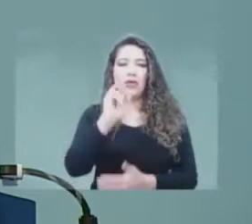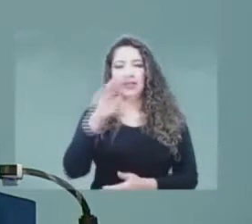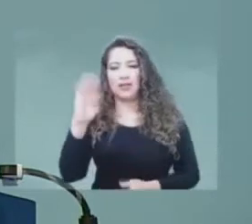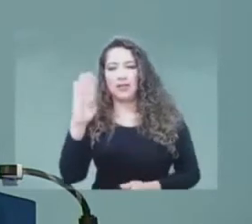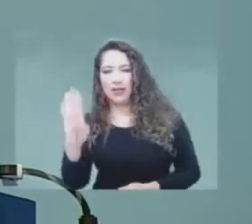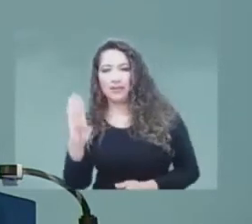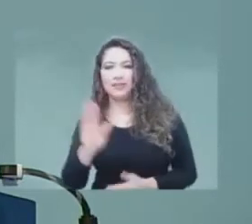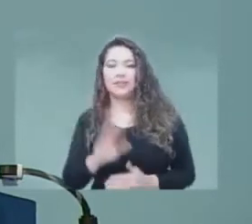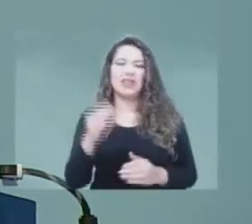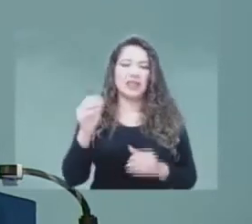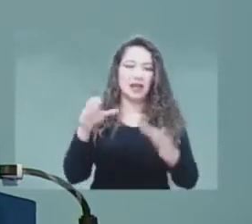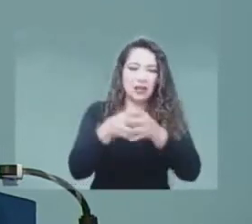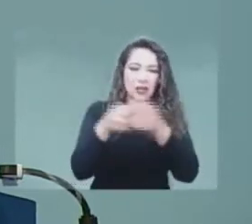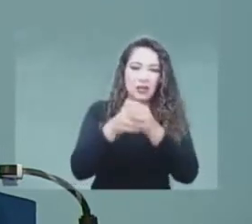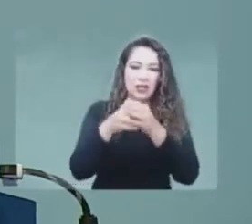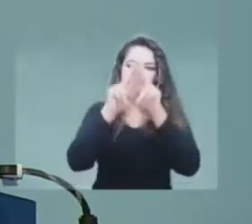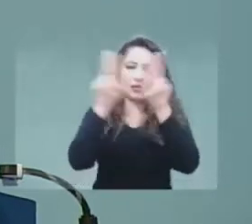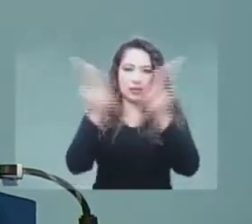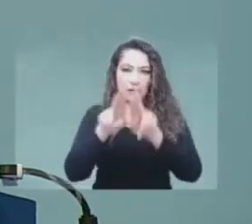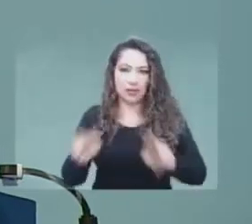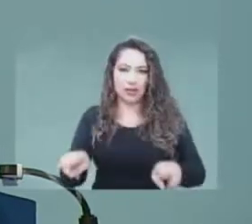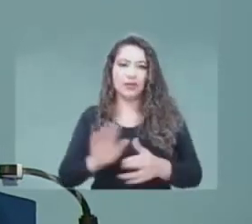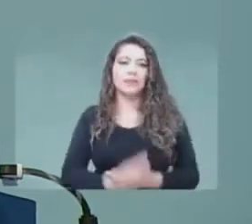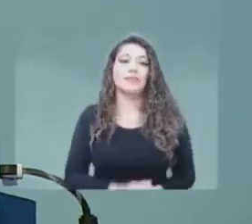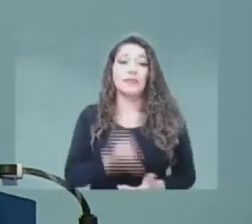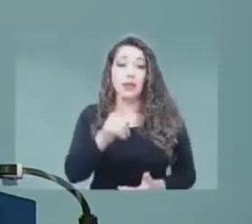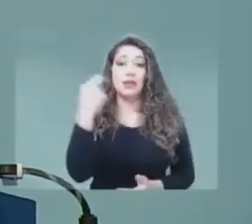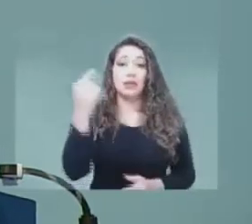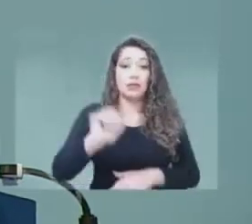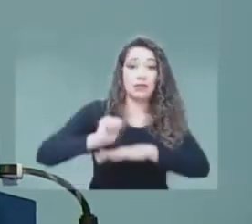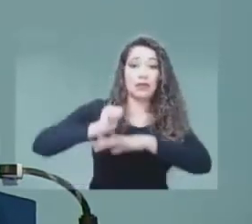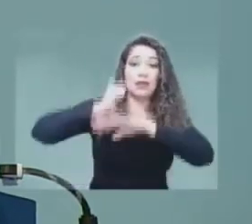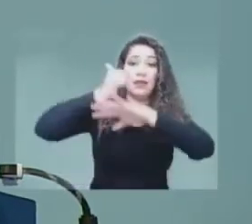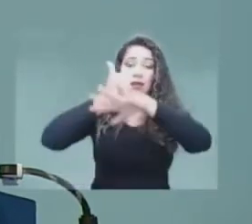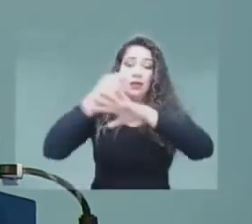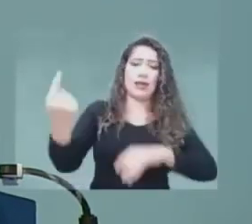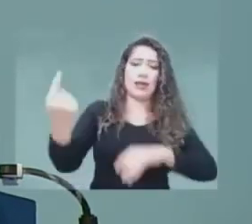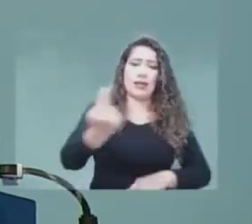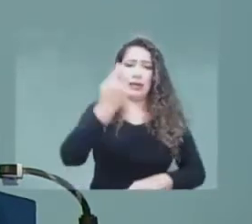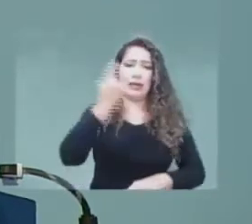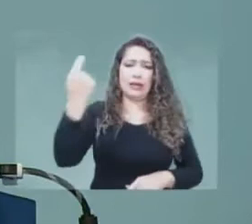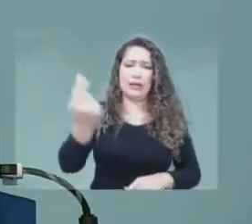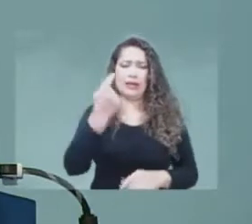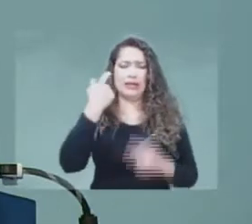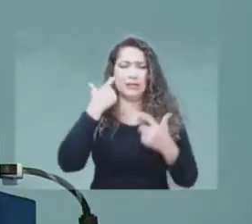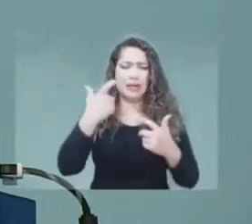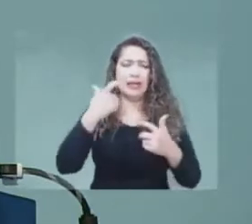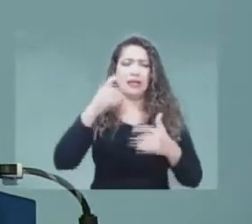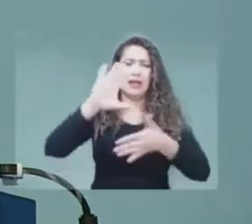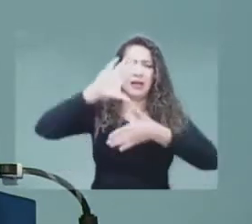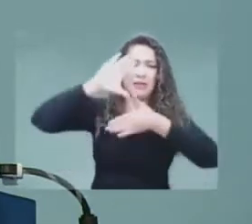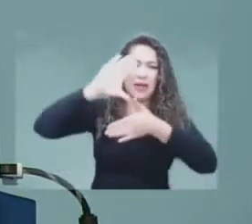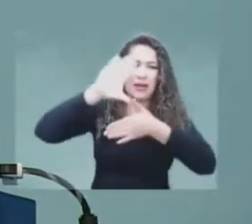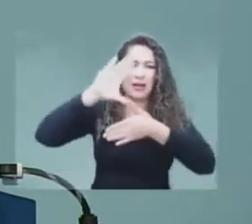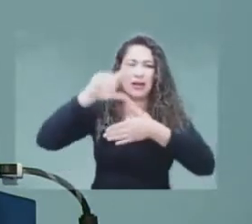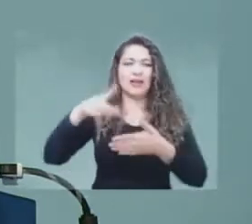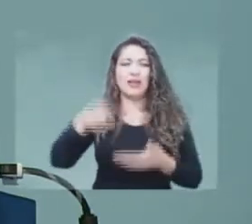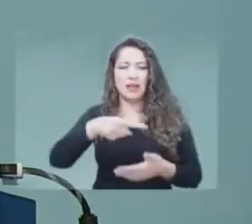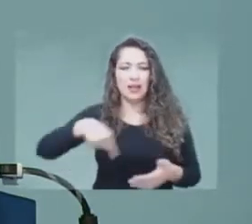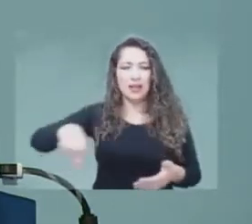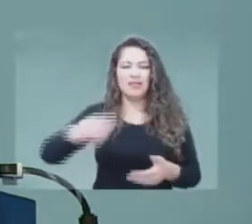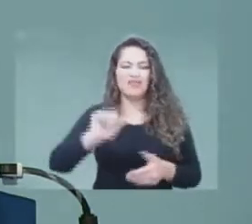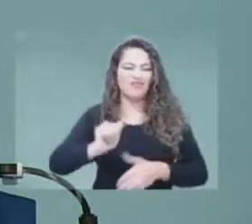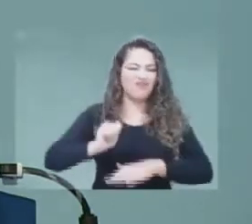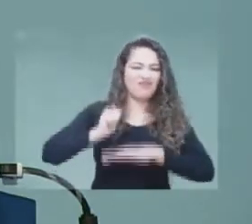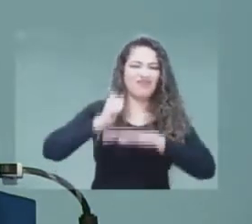Internet. Fue director general de la GSMA en América Latina, donde lideró la agenda regional representando a la